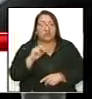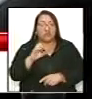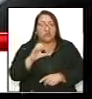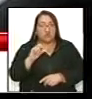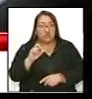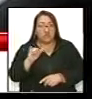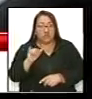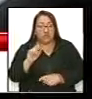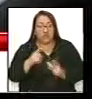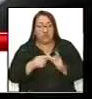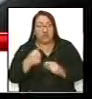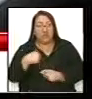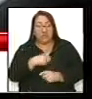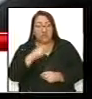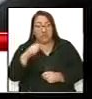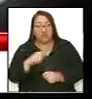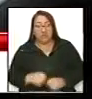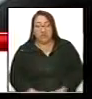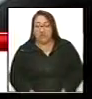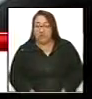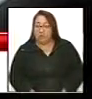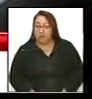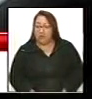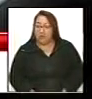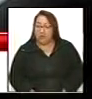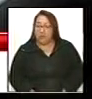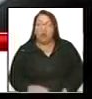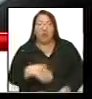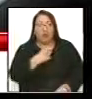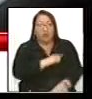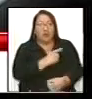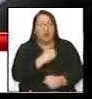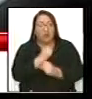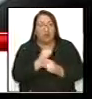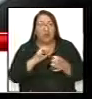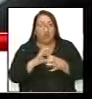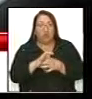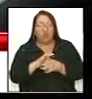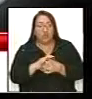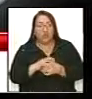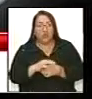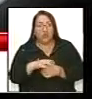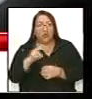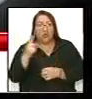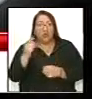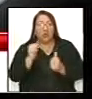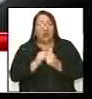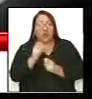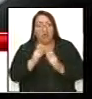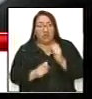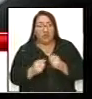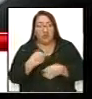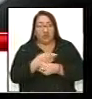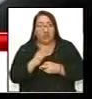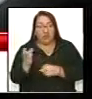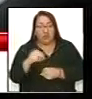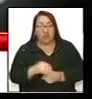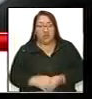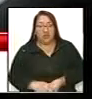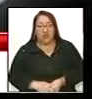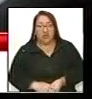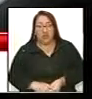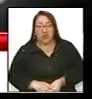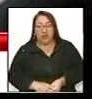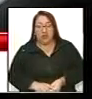necesitamos que de alguna manera podamos fortalecer este trabajo conjunto, no solamente de cara a los usuarios que forman parte de sus instituciones,